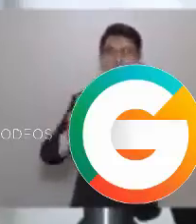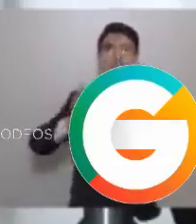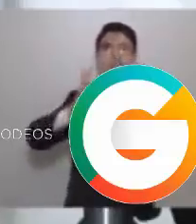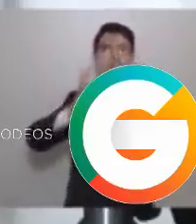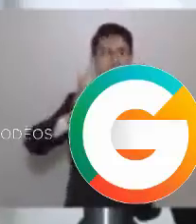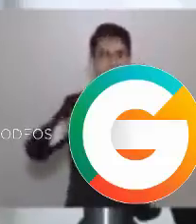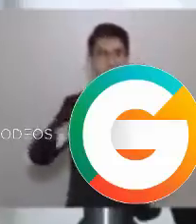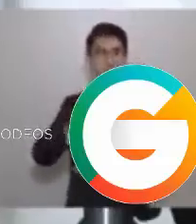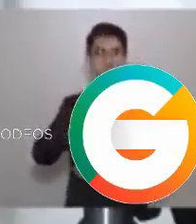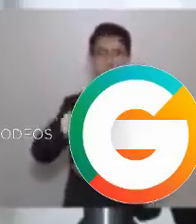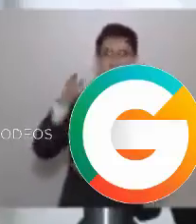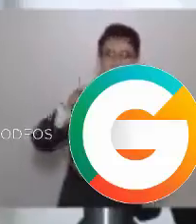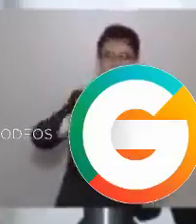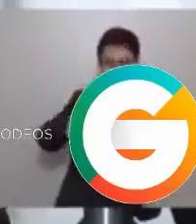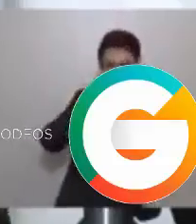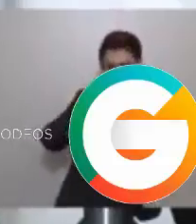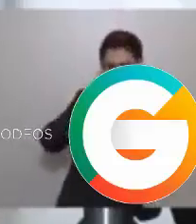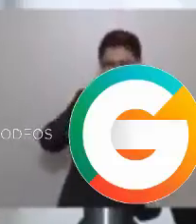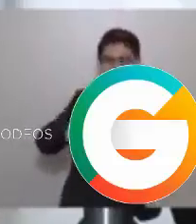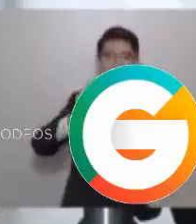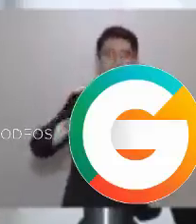los que